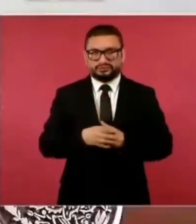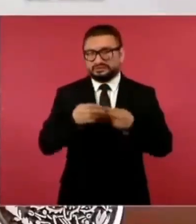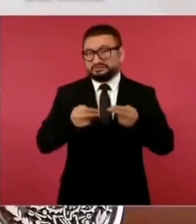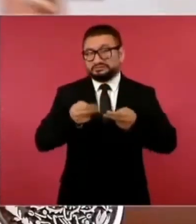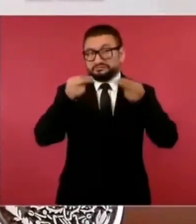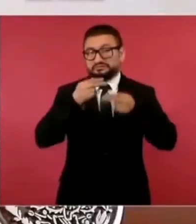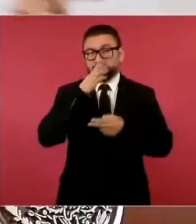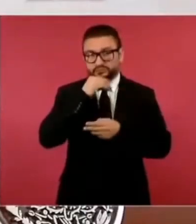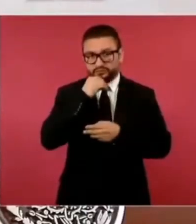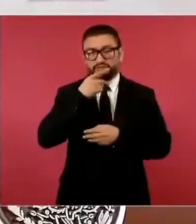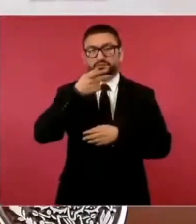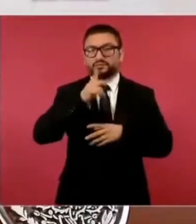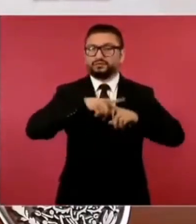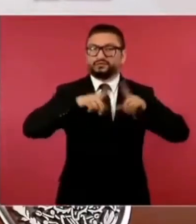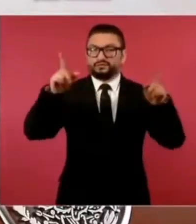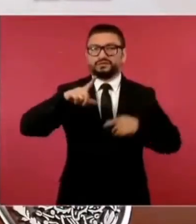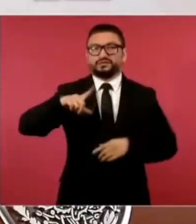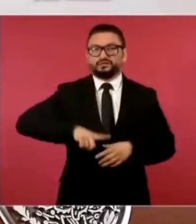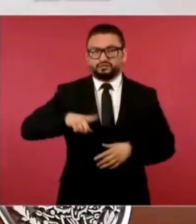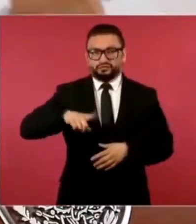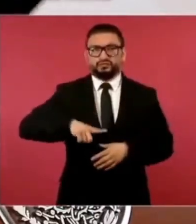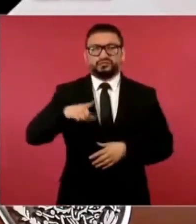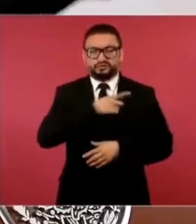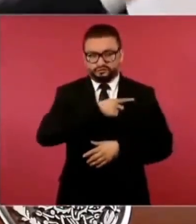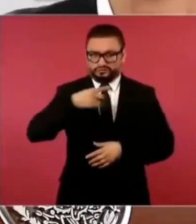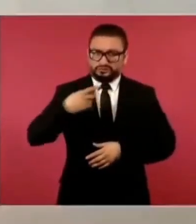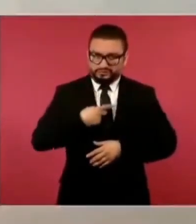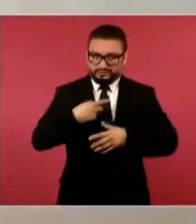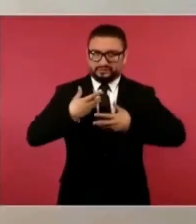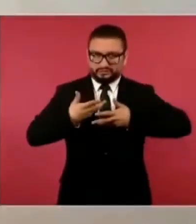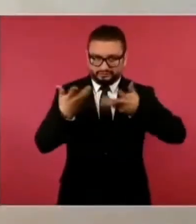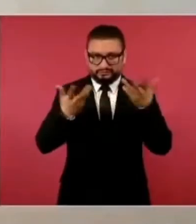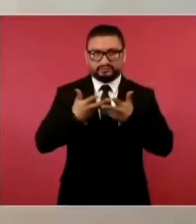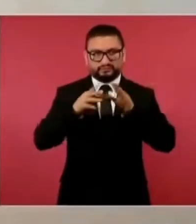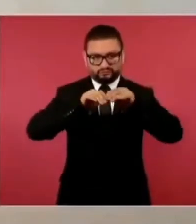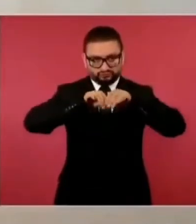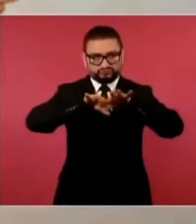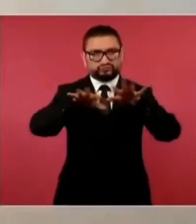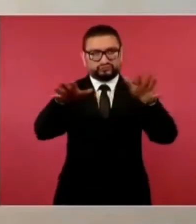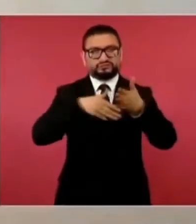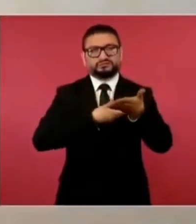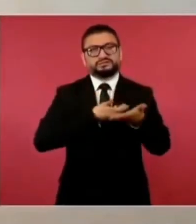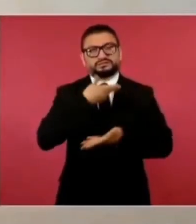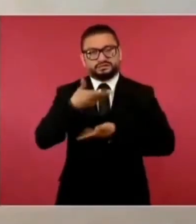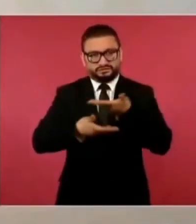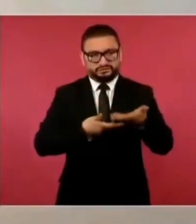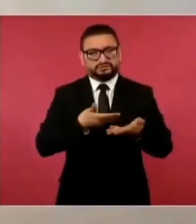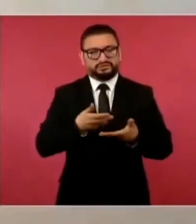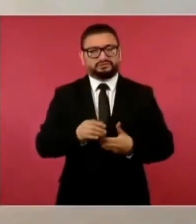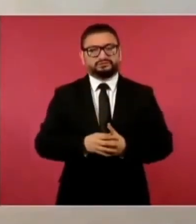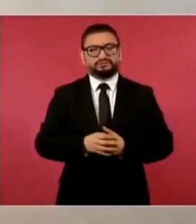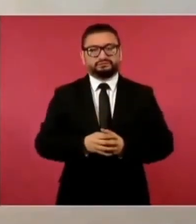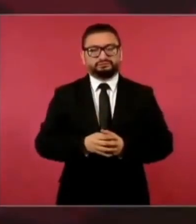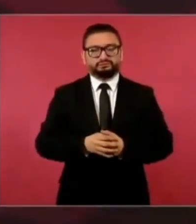pero el Estado tiene que prestar ese servicio.